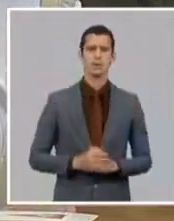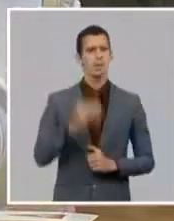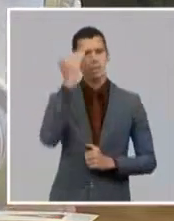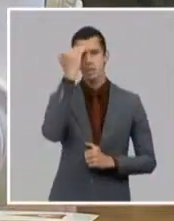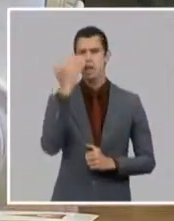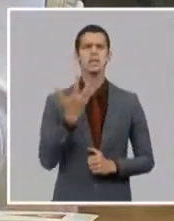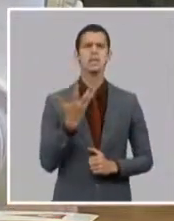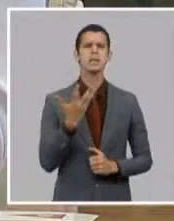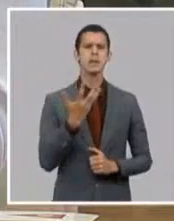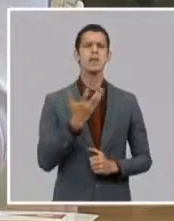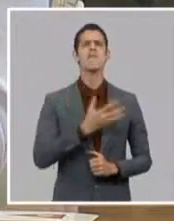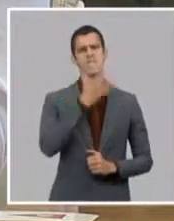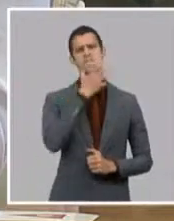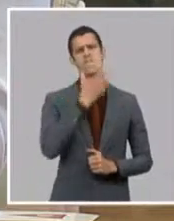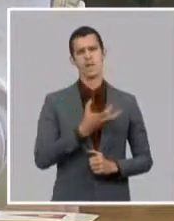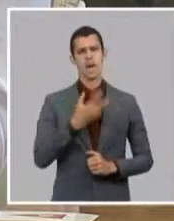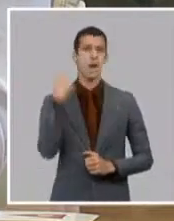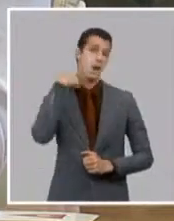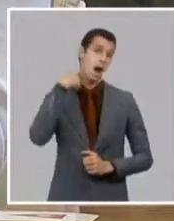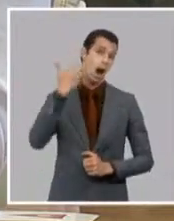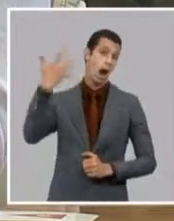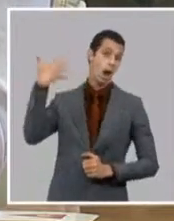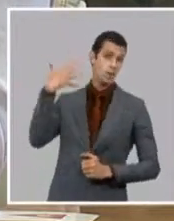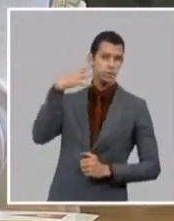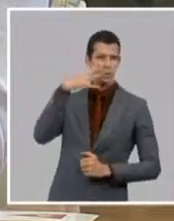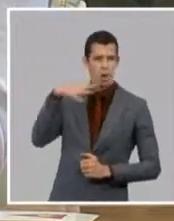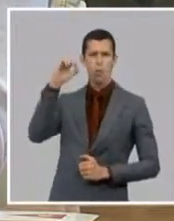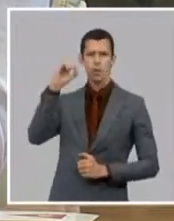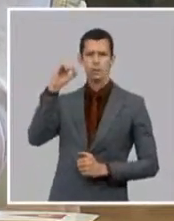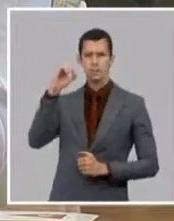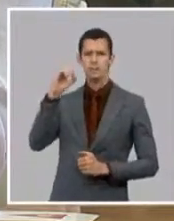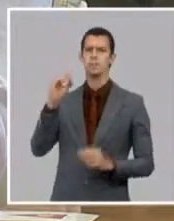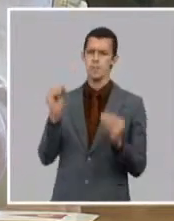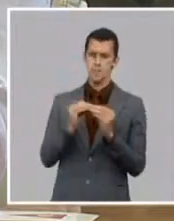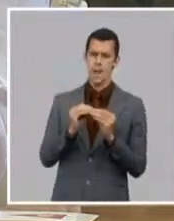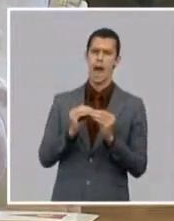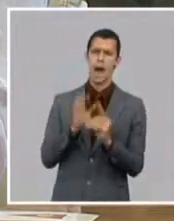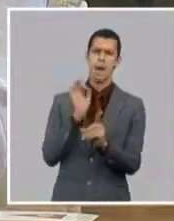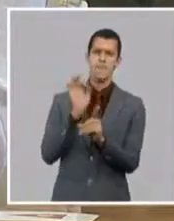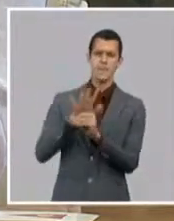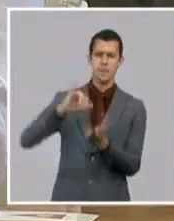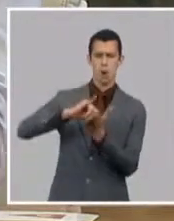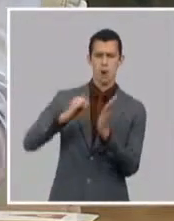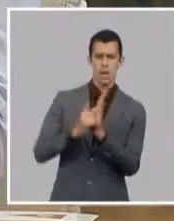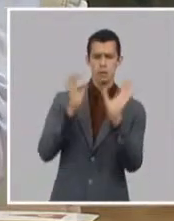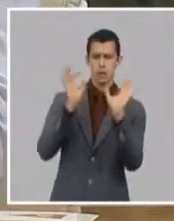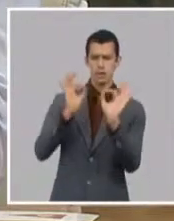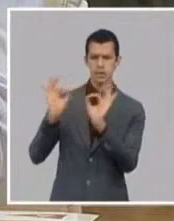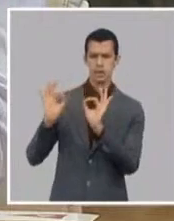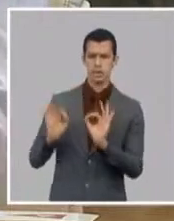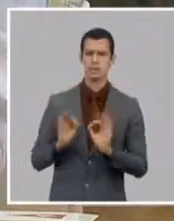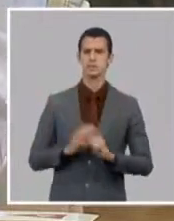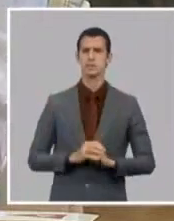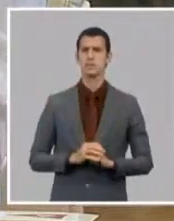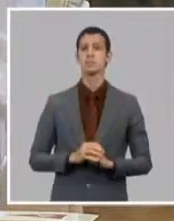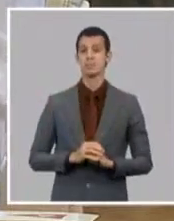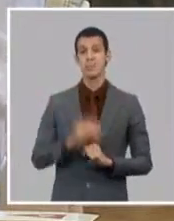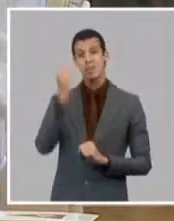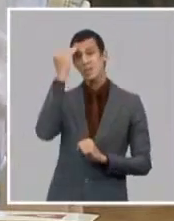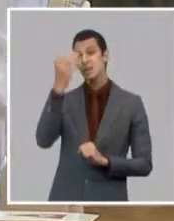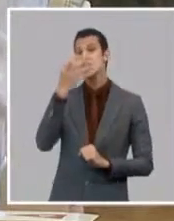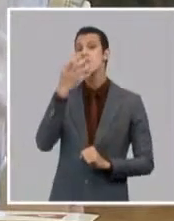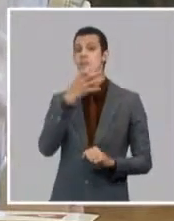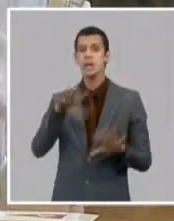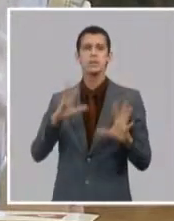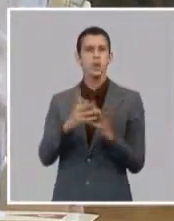visionaria del comandante en jefe. Y casi que era nuestra única alternativa. ¿Ha llegado una vacuna